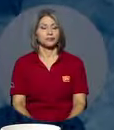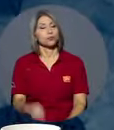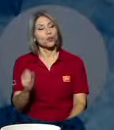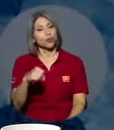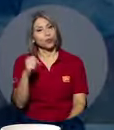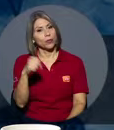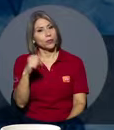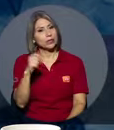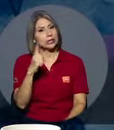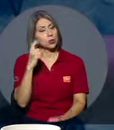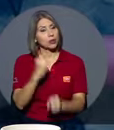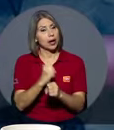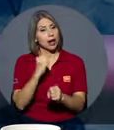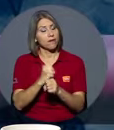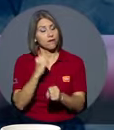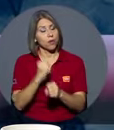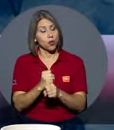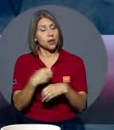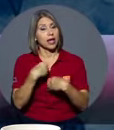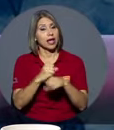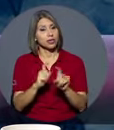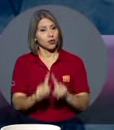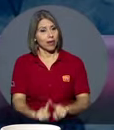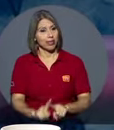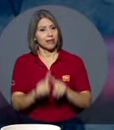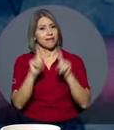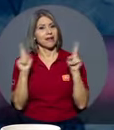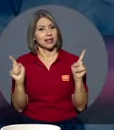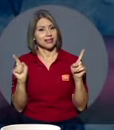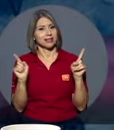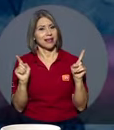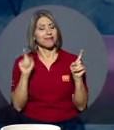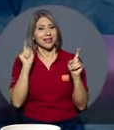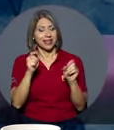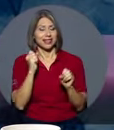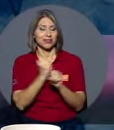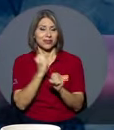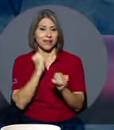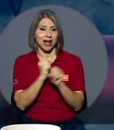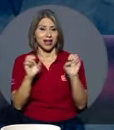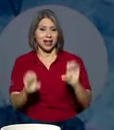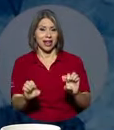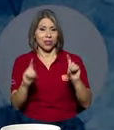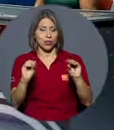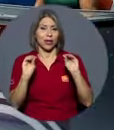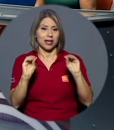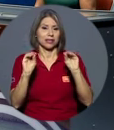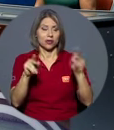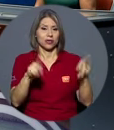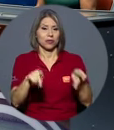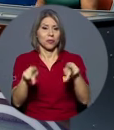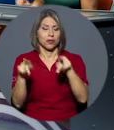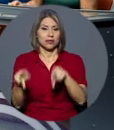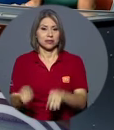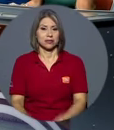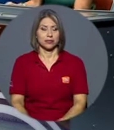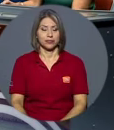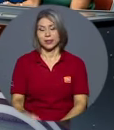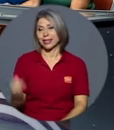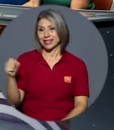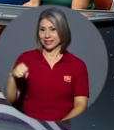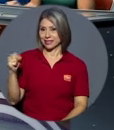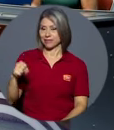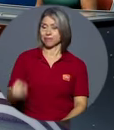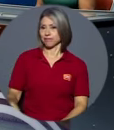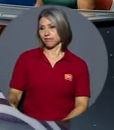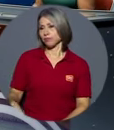Sí, una labor que realmente ha hecho la diferencia, ese tema de trabajar en la educación de la población. Sí, yo un poco viendo el